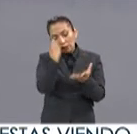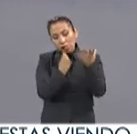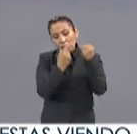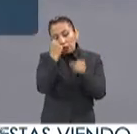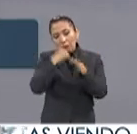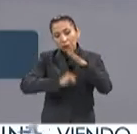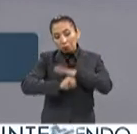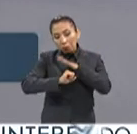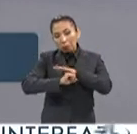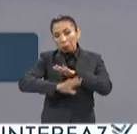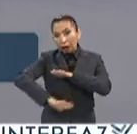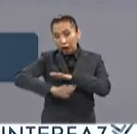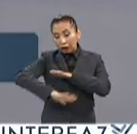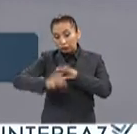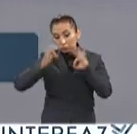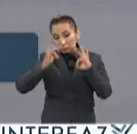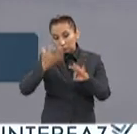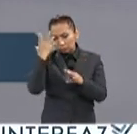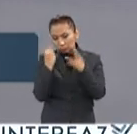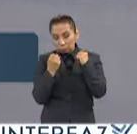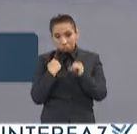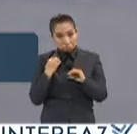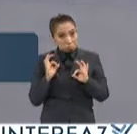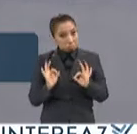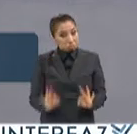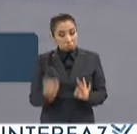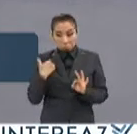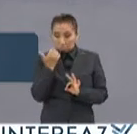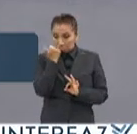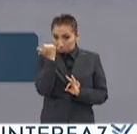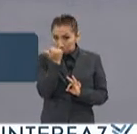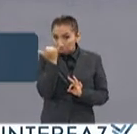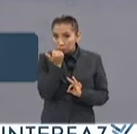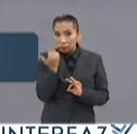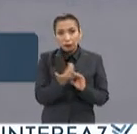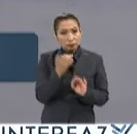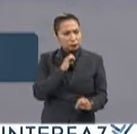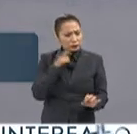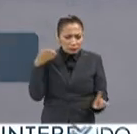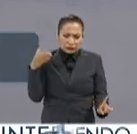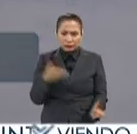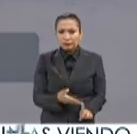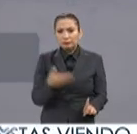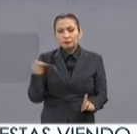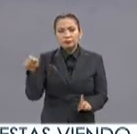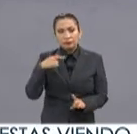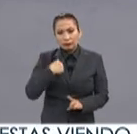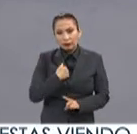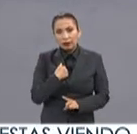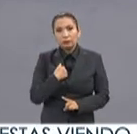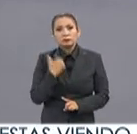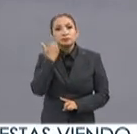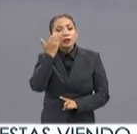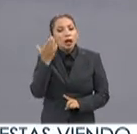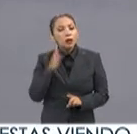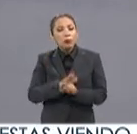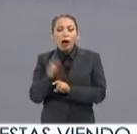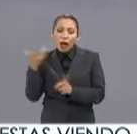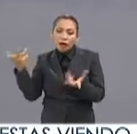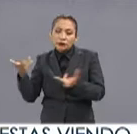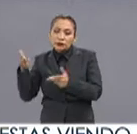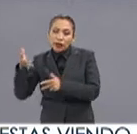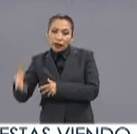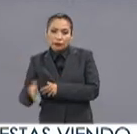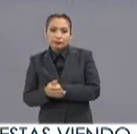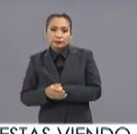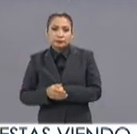muchas bases y una preparación académica muy específica hacia lo que yo me quiero dirigir, ya